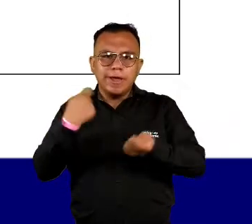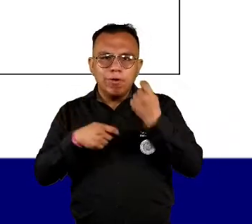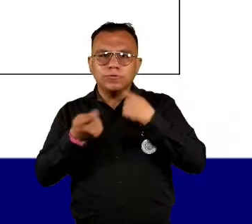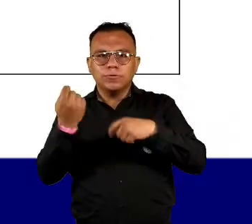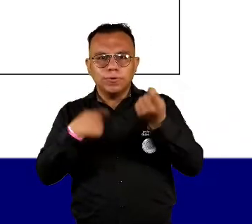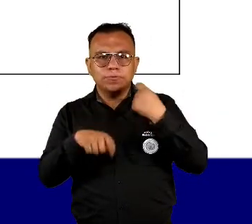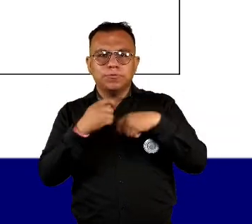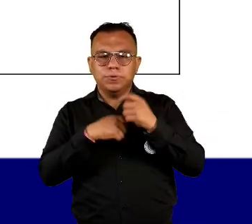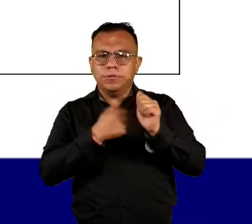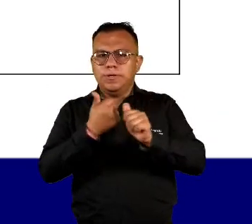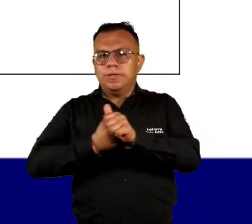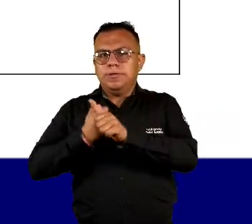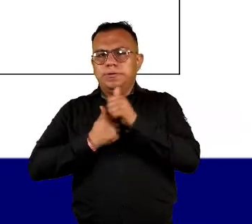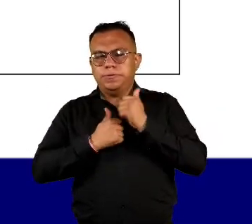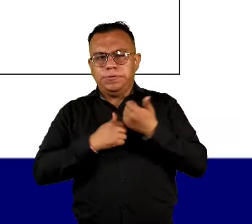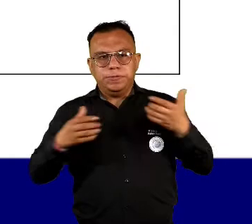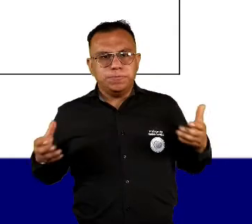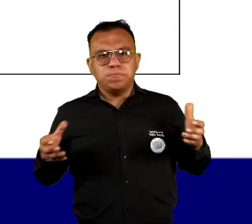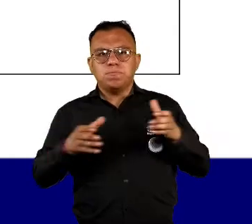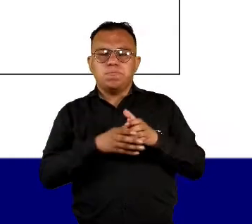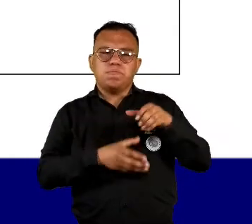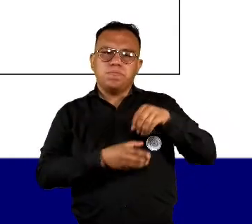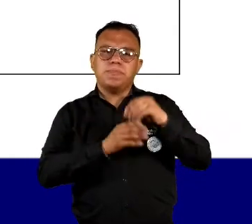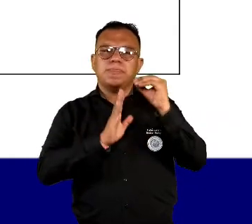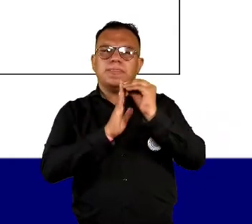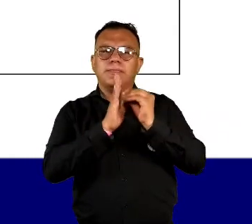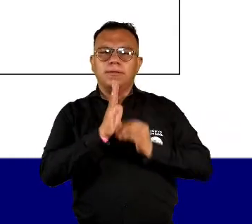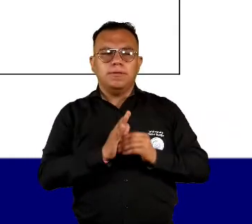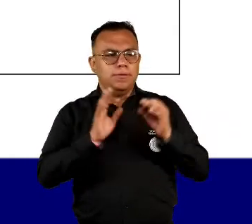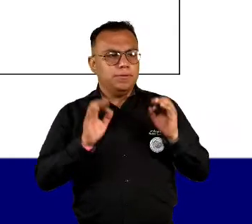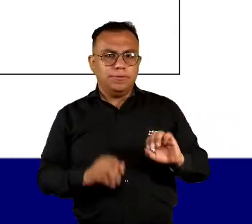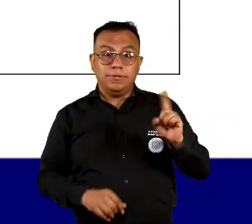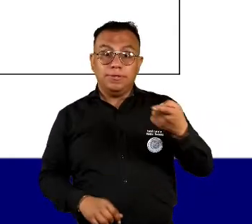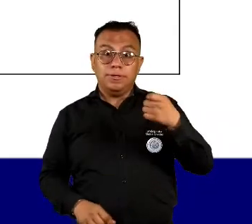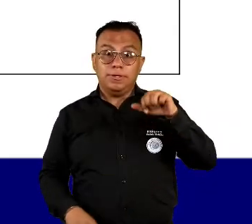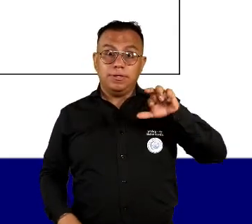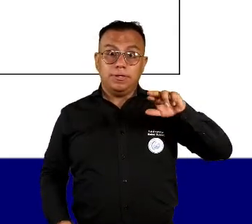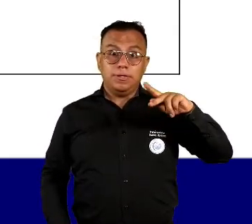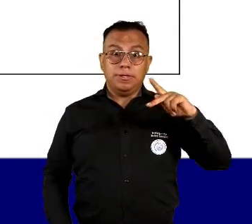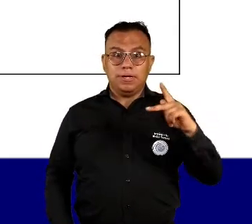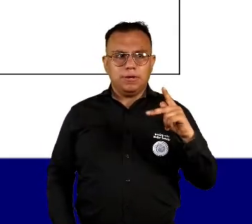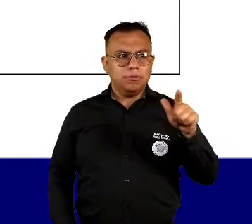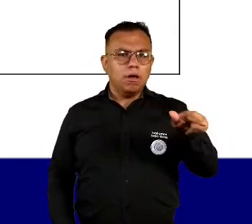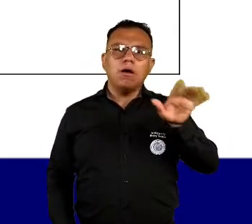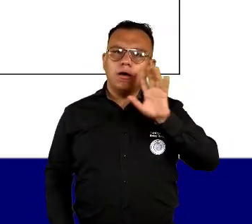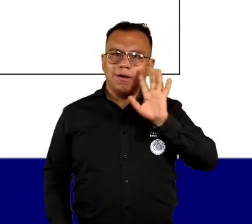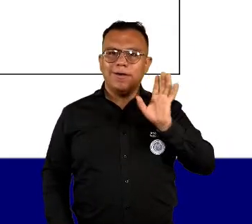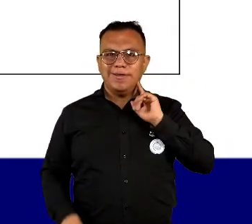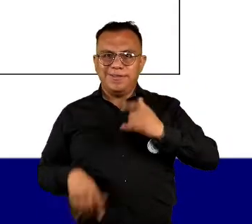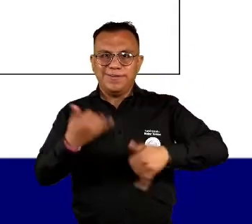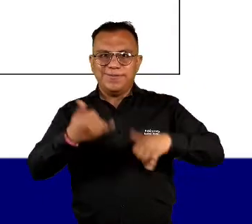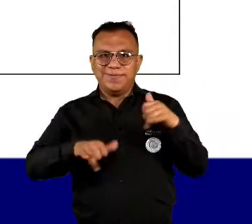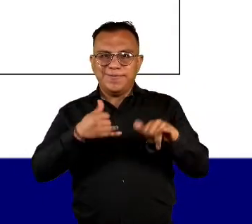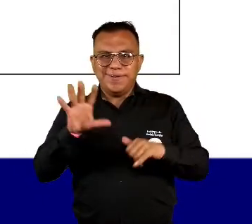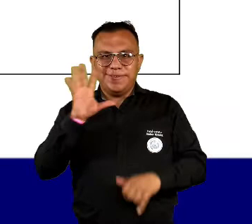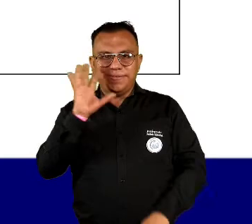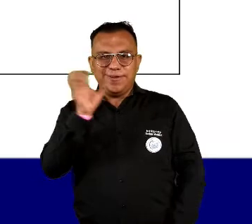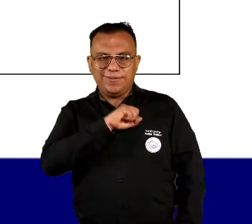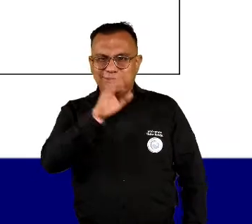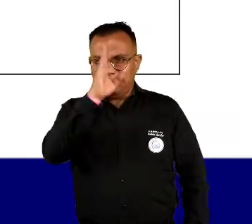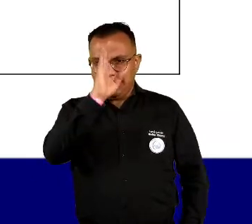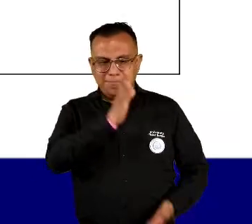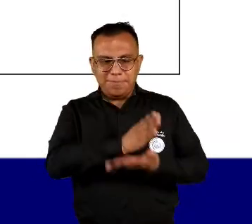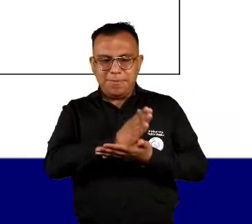cada uno de esos tiene un Nicho de Mercado el juego greek tiene su Nicho de Mercado todos los que aman juego metro Albania van a jugar